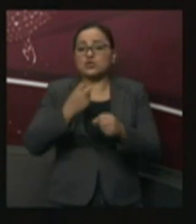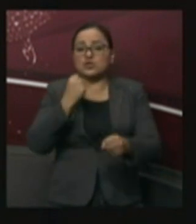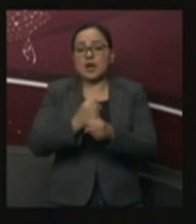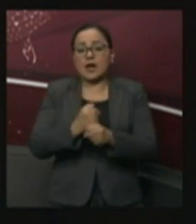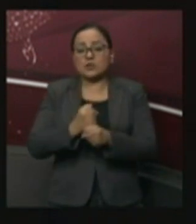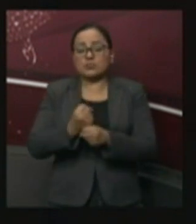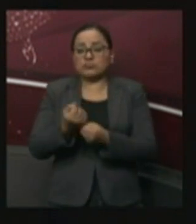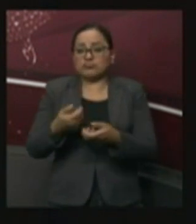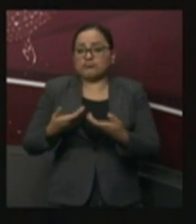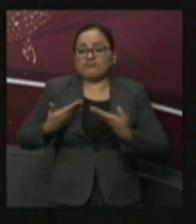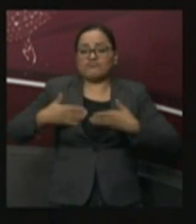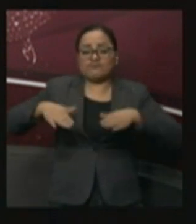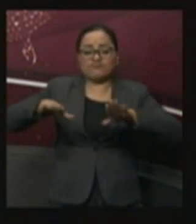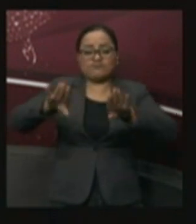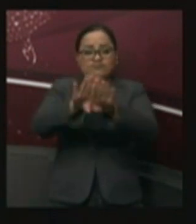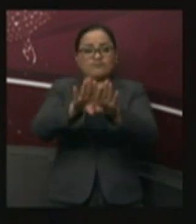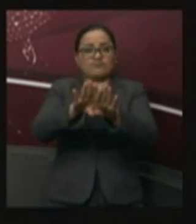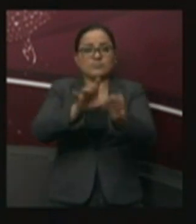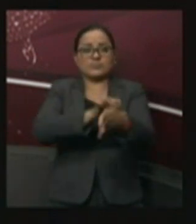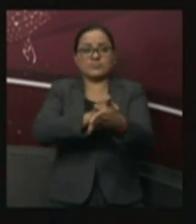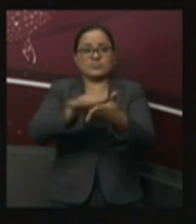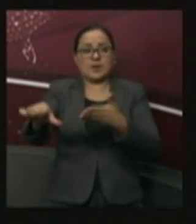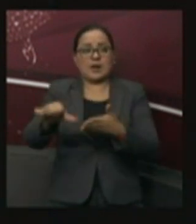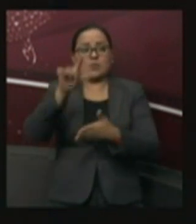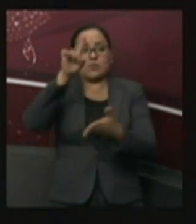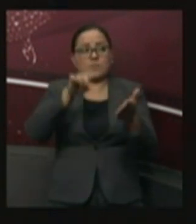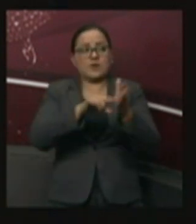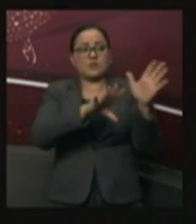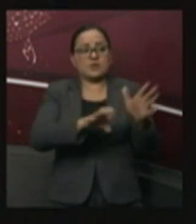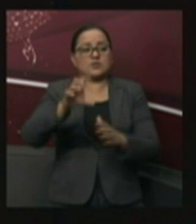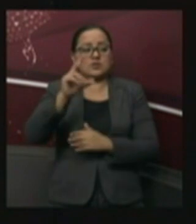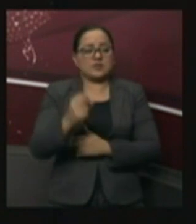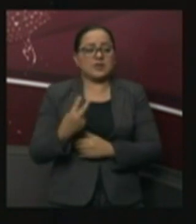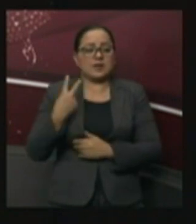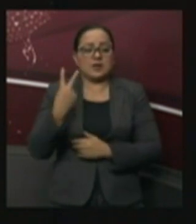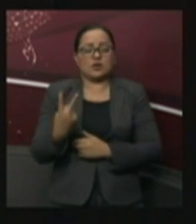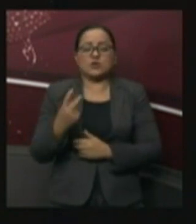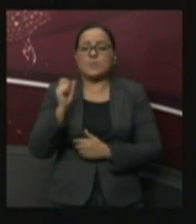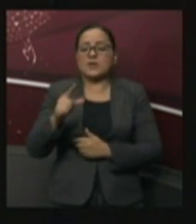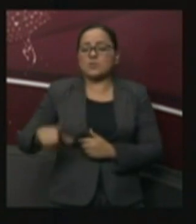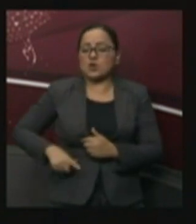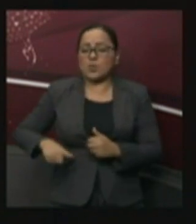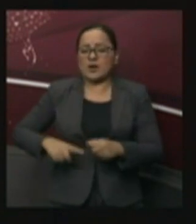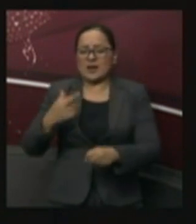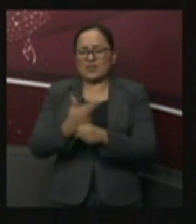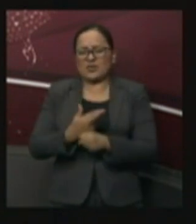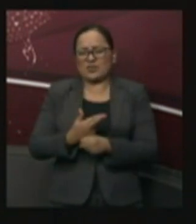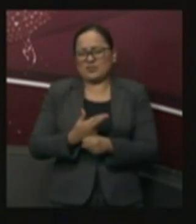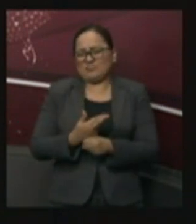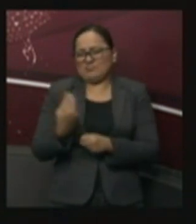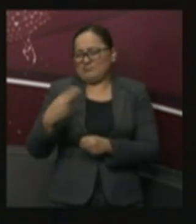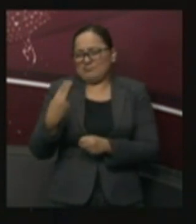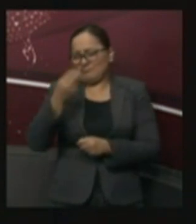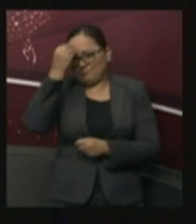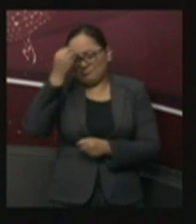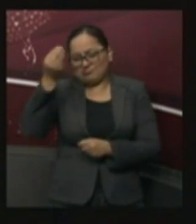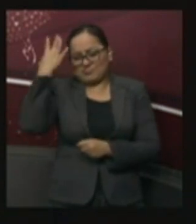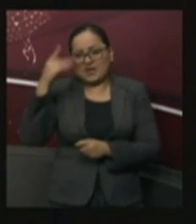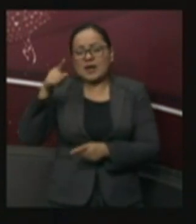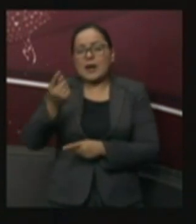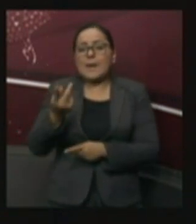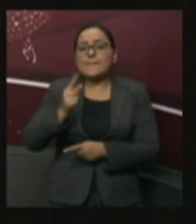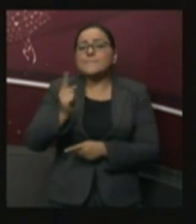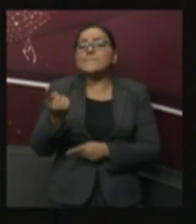fue censurado. En 1932 el gobernador, no recuerdo ahorita el nombre, mandó a